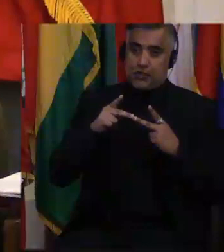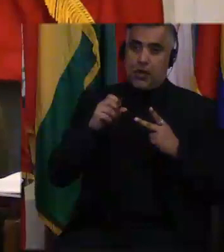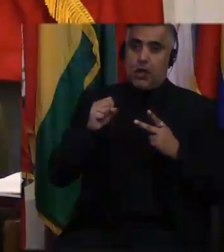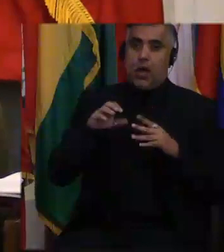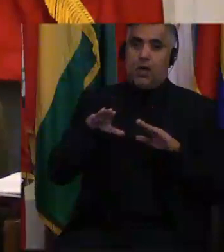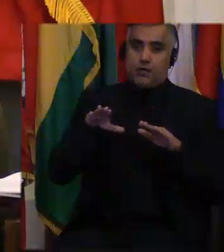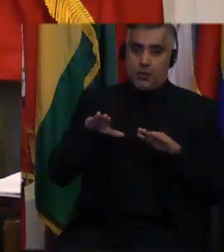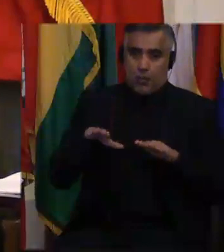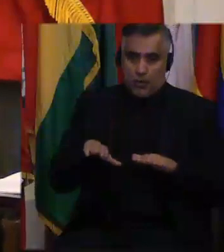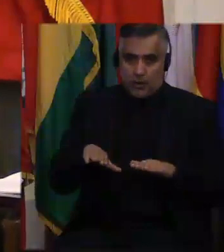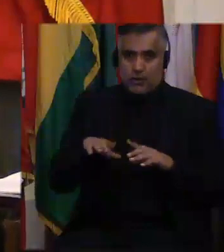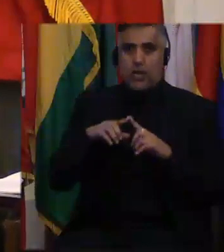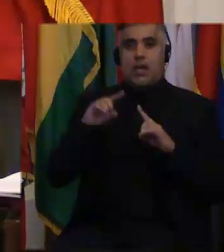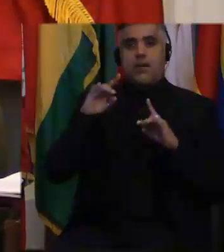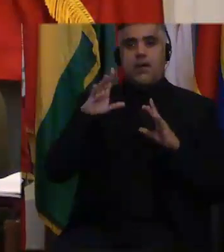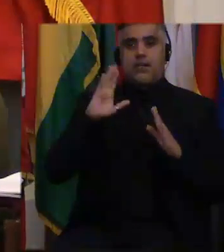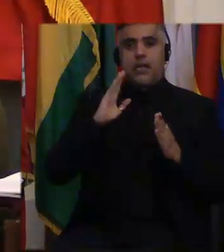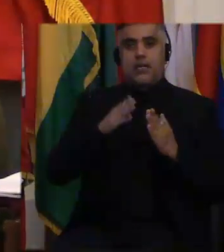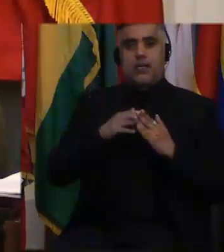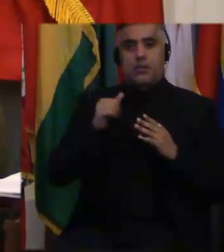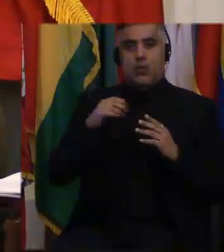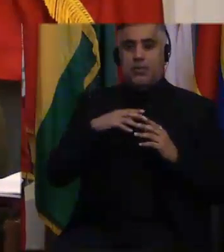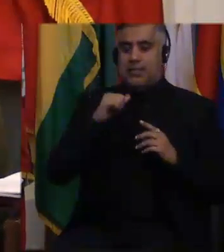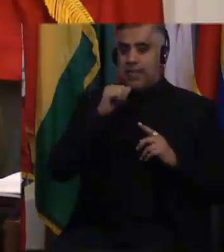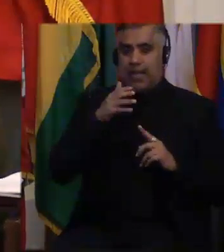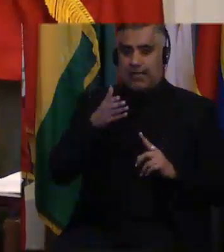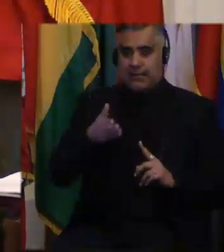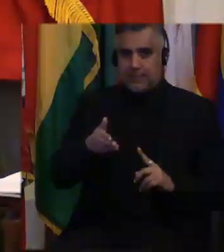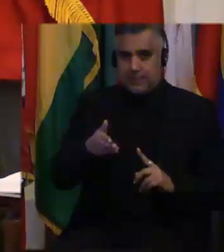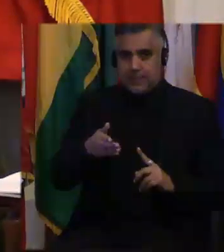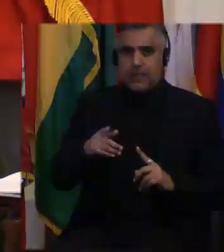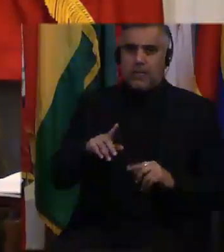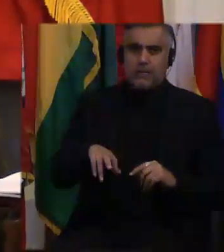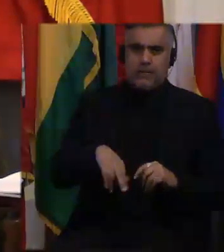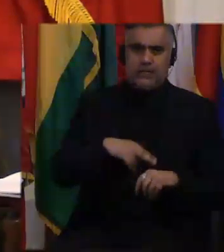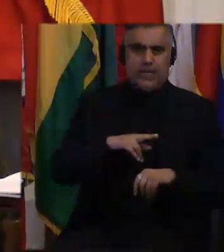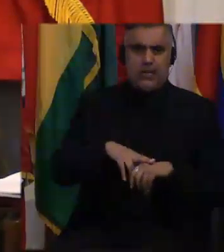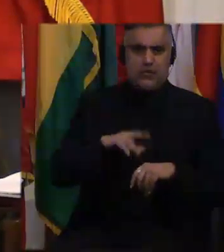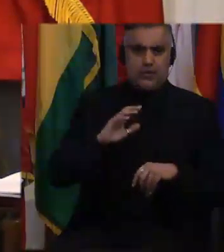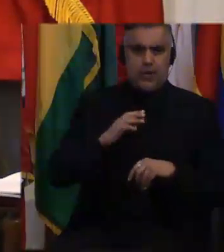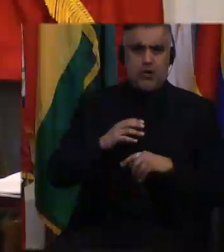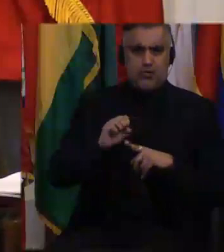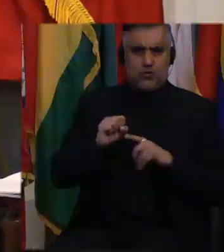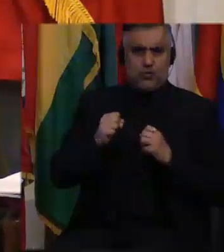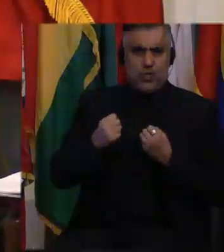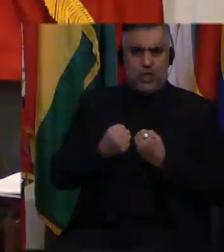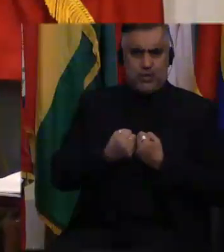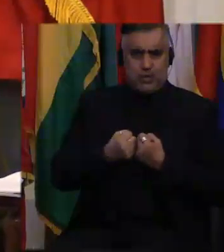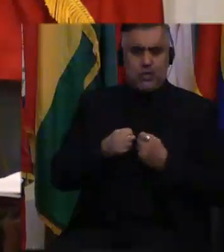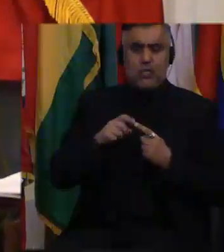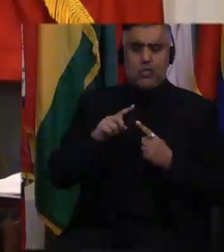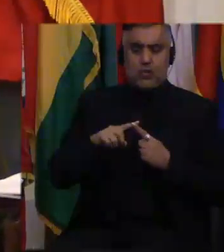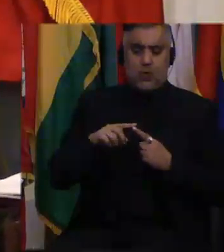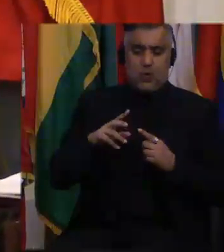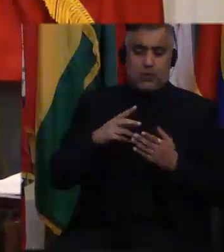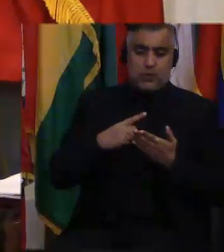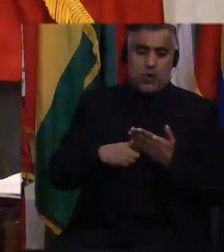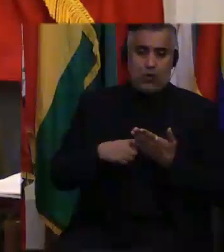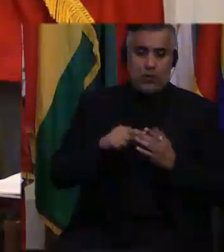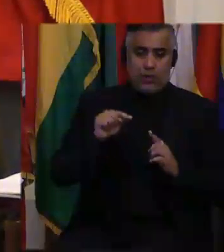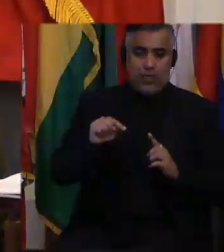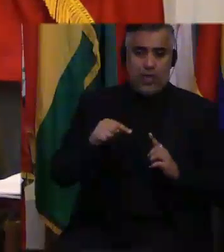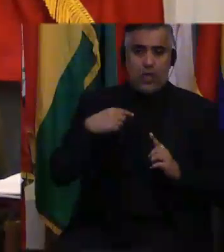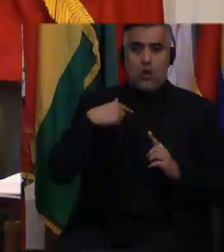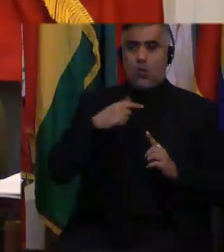las mujeres no existe, sino que es algo natural en la sociedad. Entonces, cuando destapamos una cosa así, siempre nos enfrentamos a reacciones muy